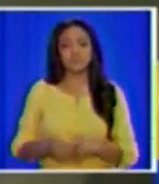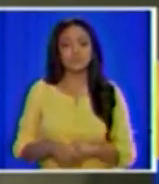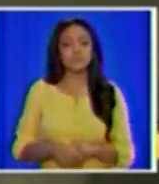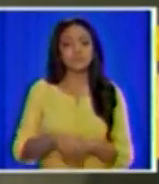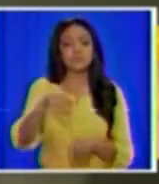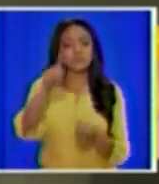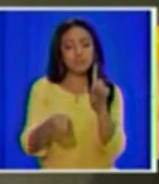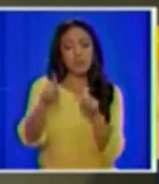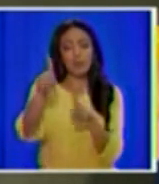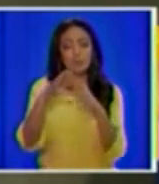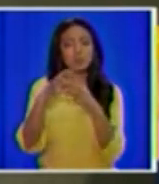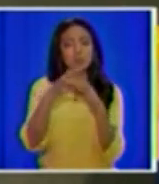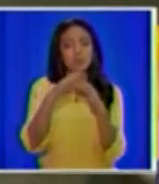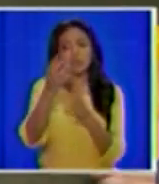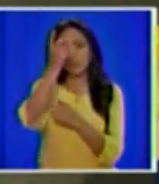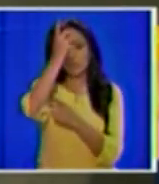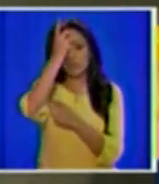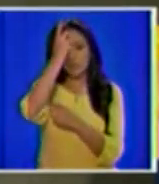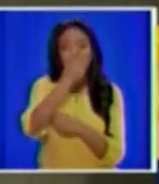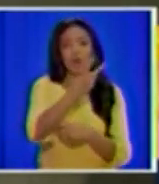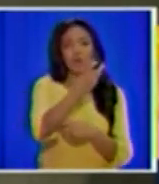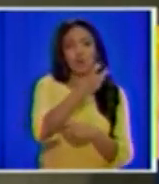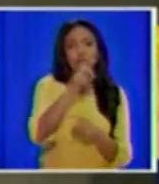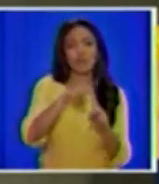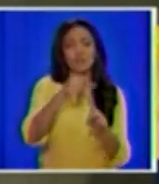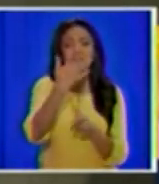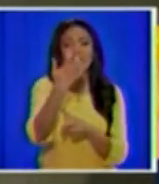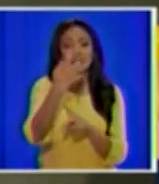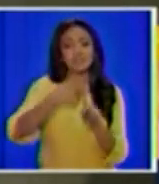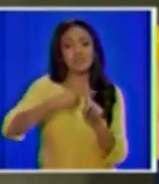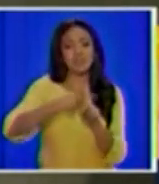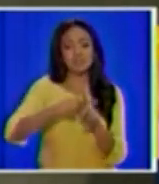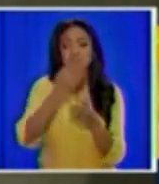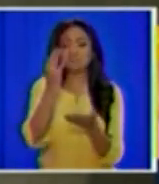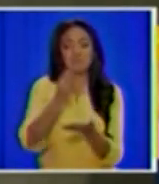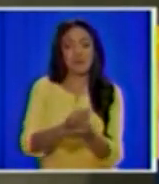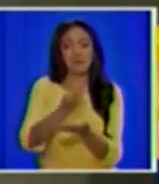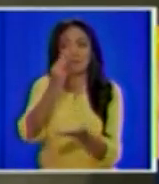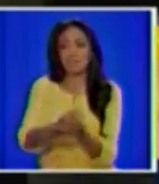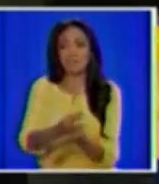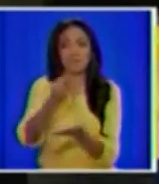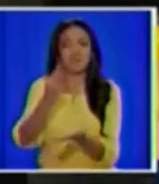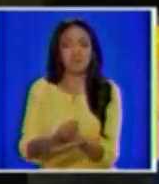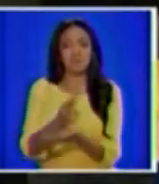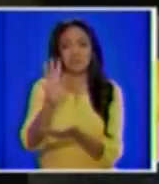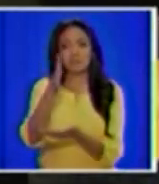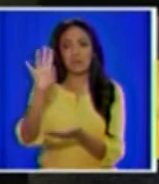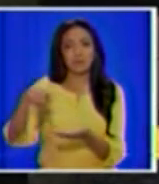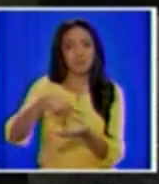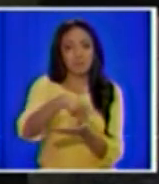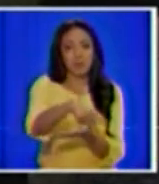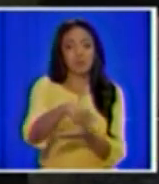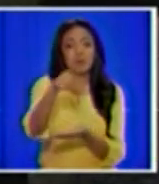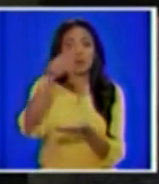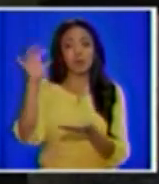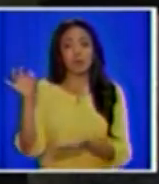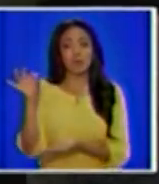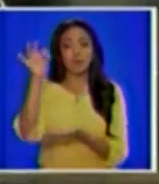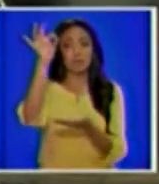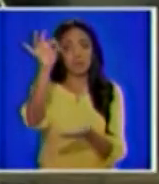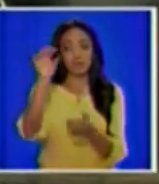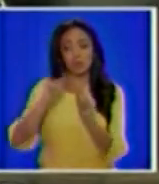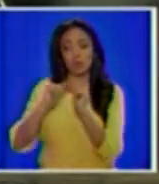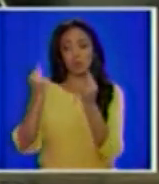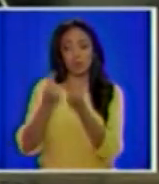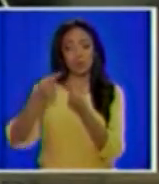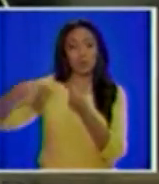que reportan de 12 a 15 meses de incumplimiento en cuanto al pago de sus becas. Carla es una de las representantes del colectivo